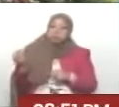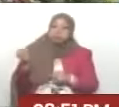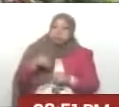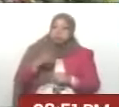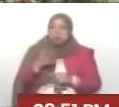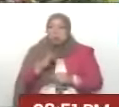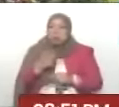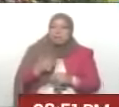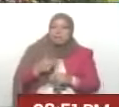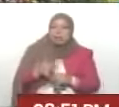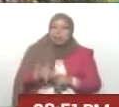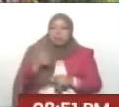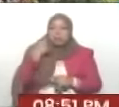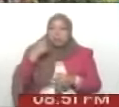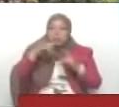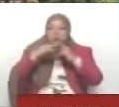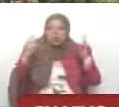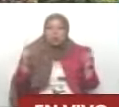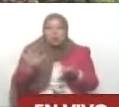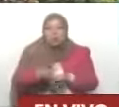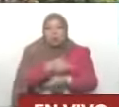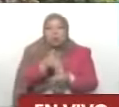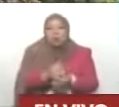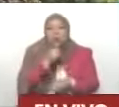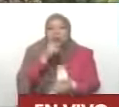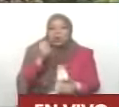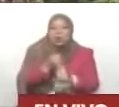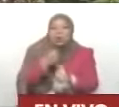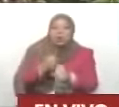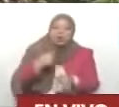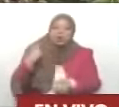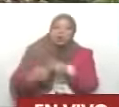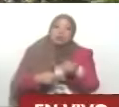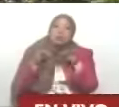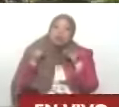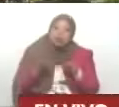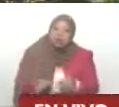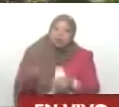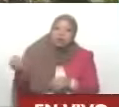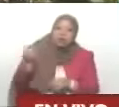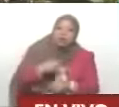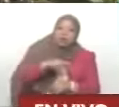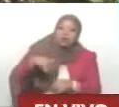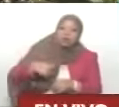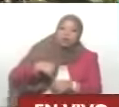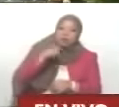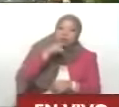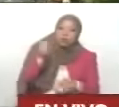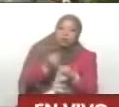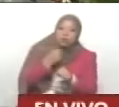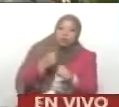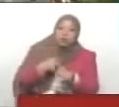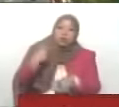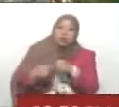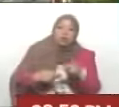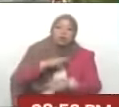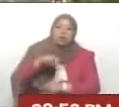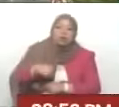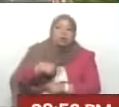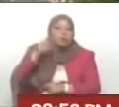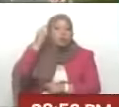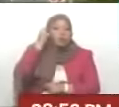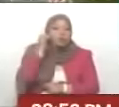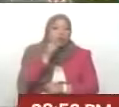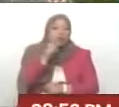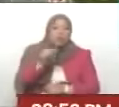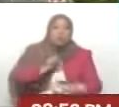era lo que veíamos desde desde el principio de donde comienza Charallave, donde termina ya prácticamente hacia Las Brisas. Y si yo un día voy para allá,